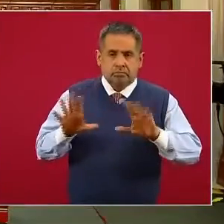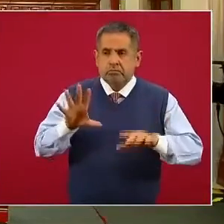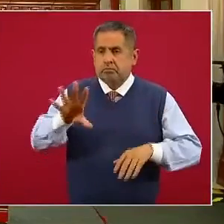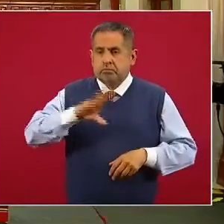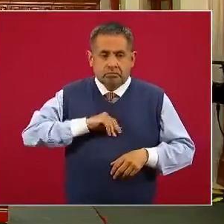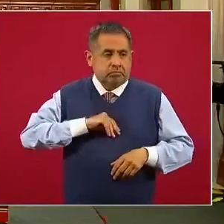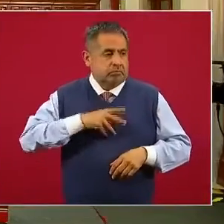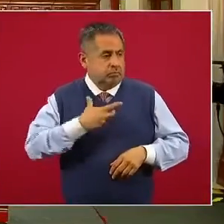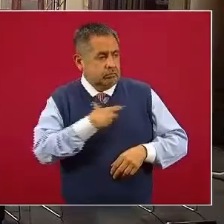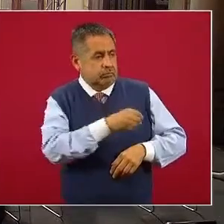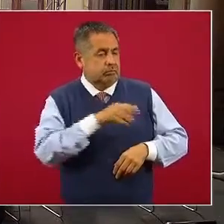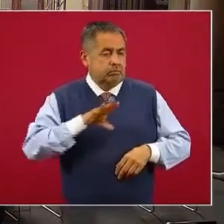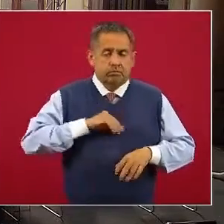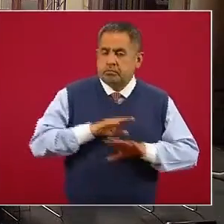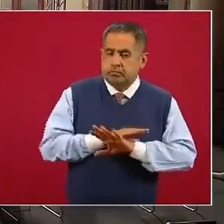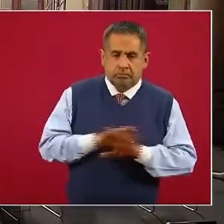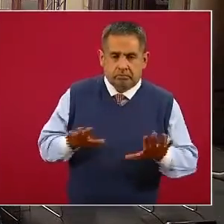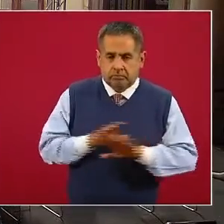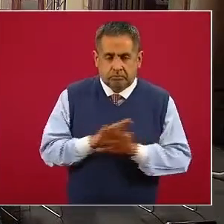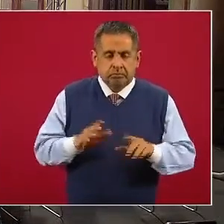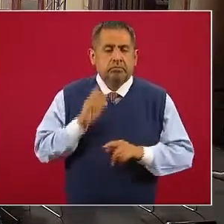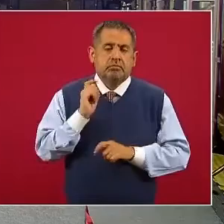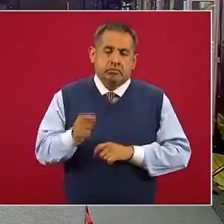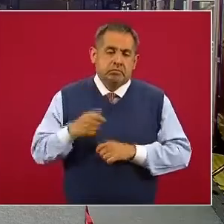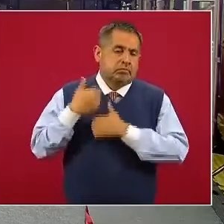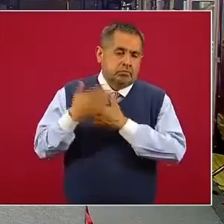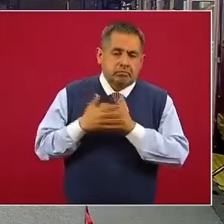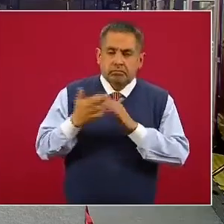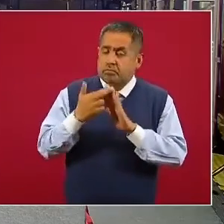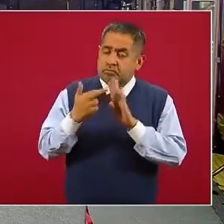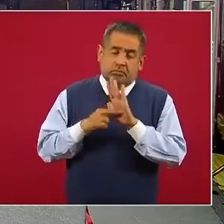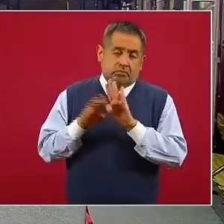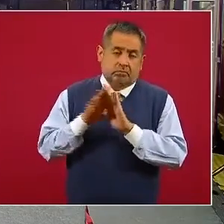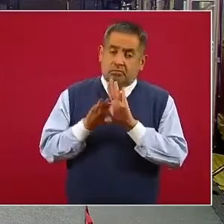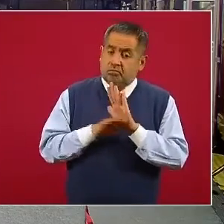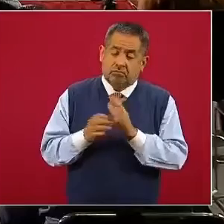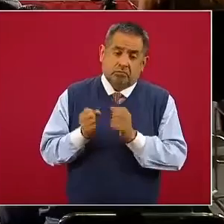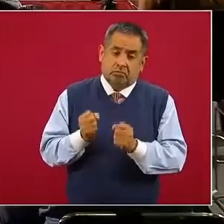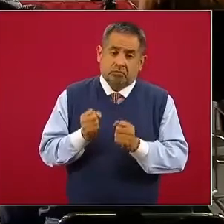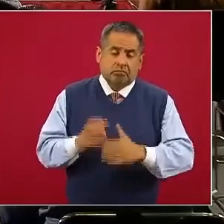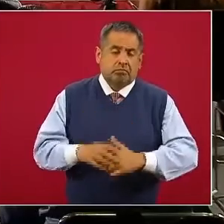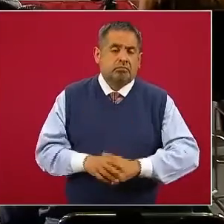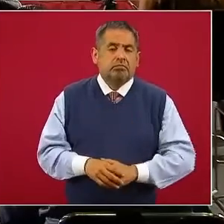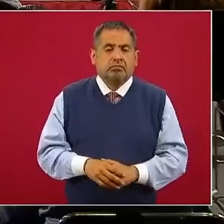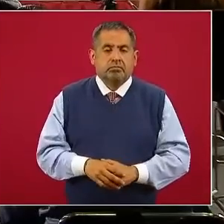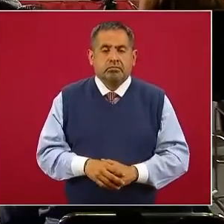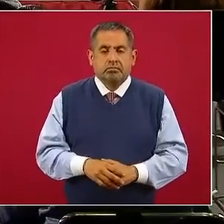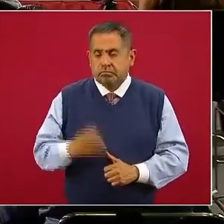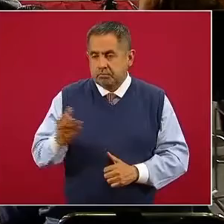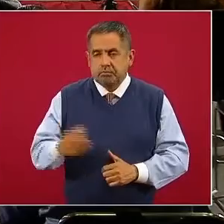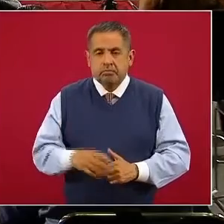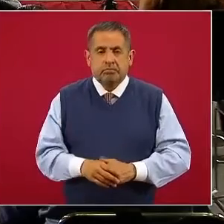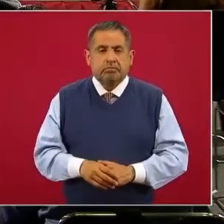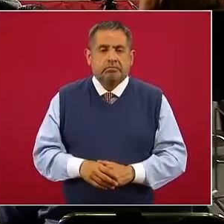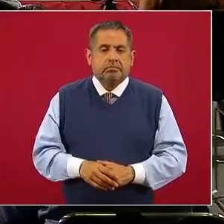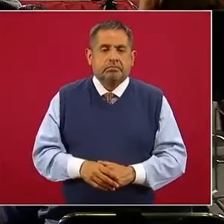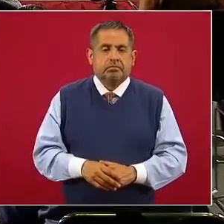infecte nadie. Entonces se aplicarán los protocolos establecidos. Muchas gracias.